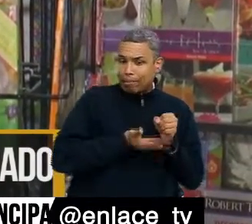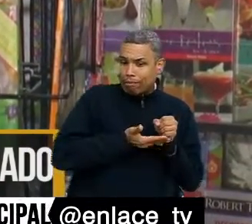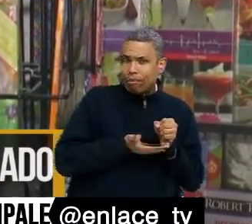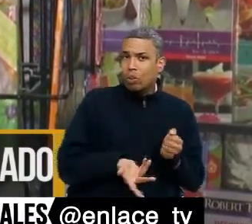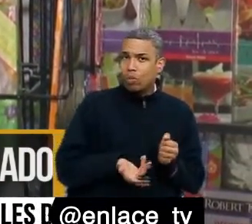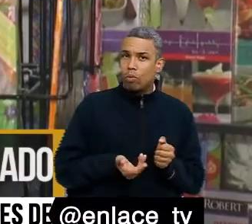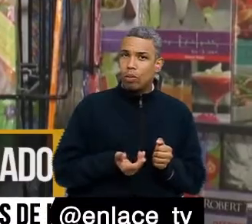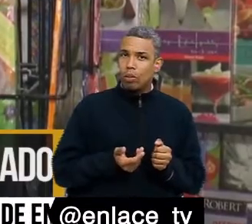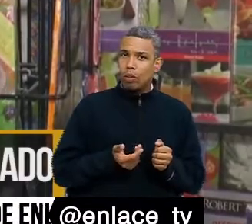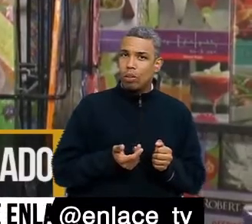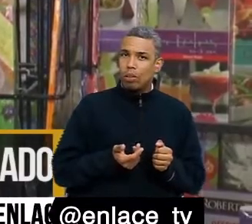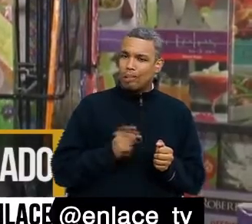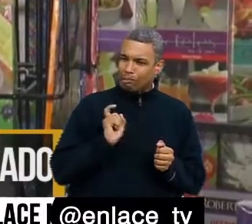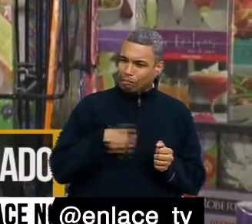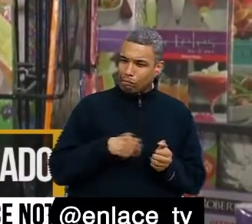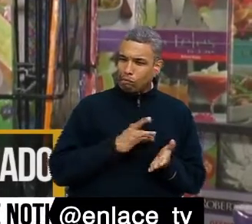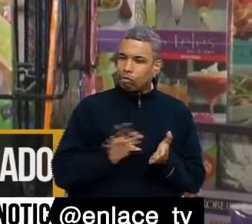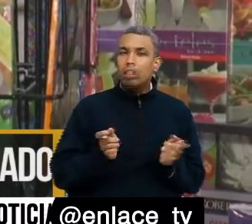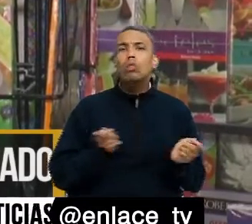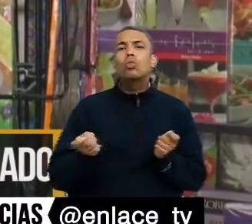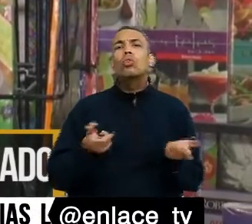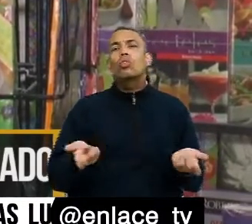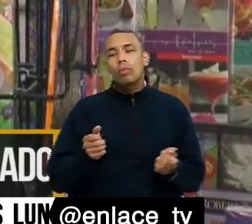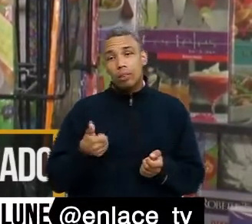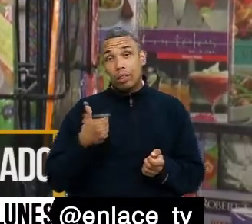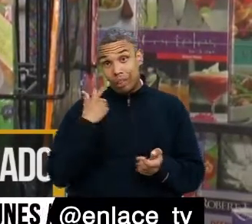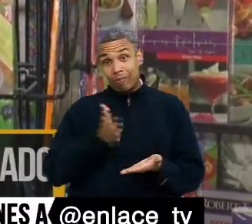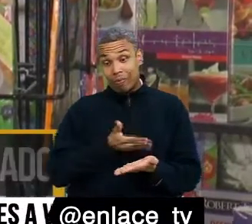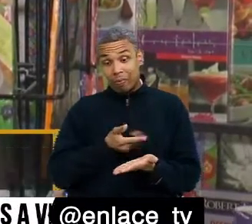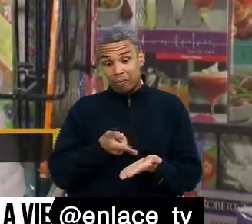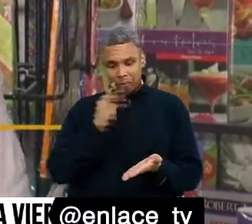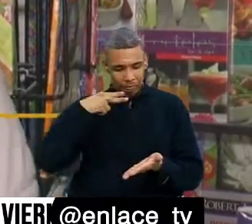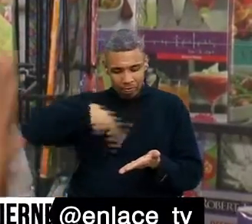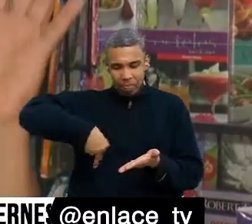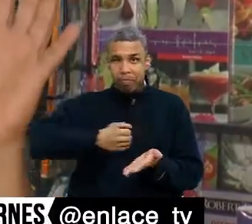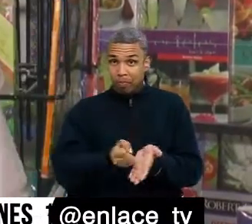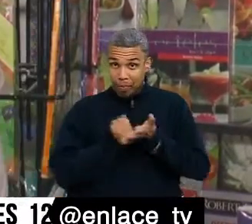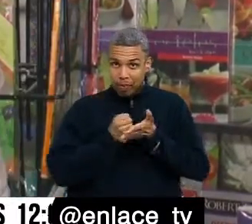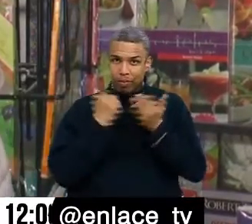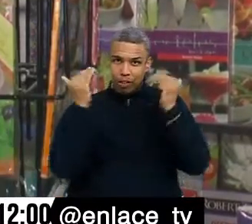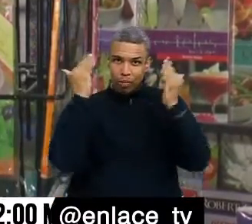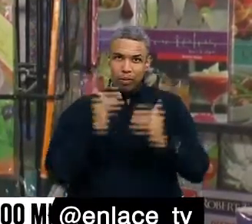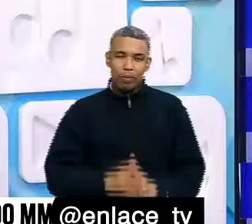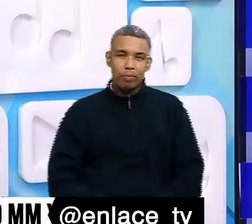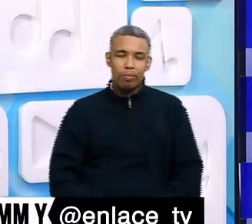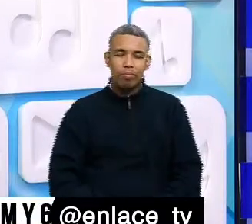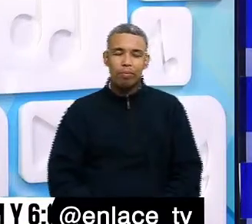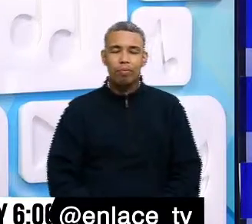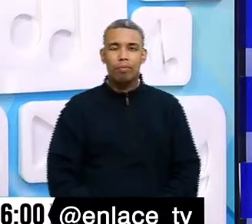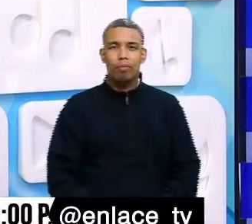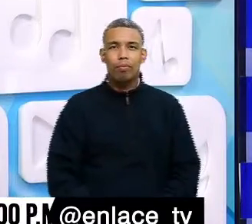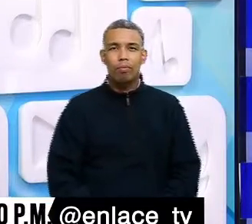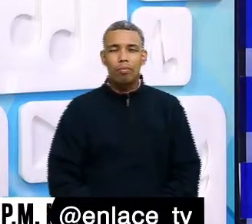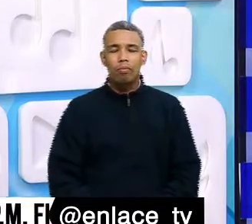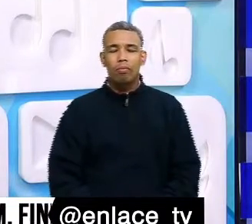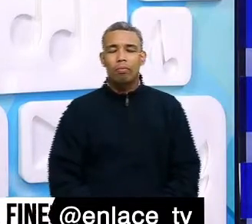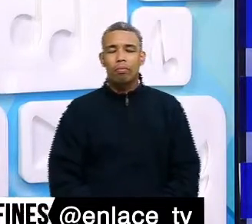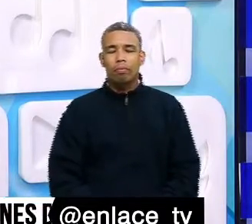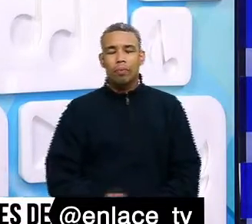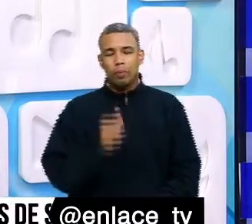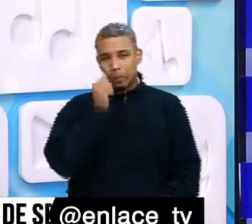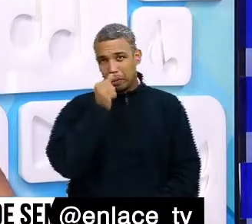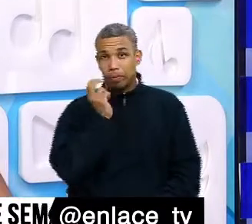específicamente necesitamos. Pues ahora es la información por el momento. Continúe usted con mucho más de En la Mira. Feliz tarde. Gracias, Neila. Qué